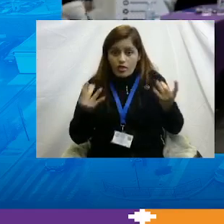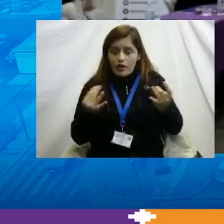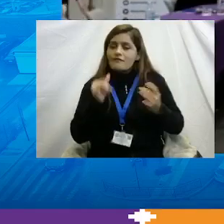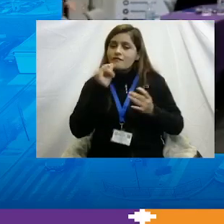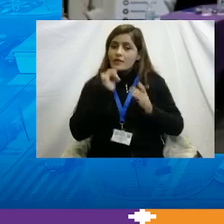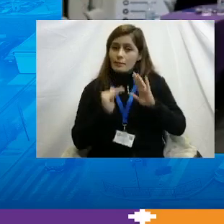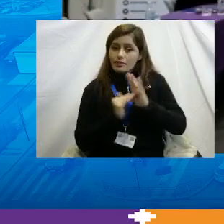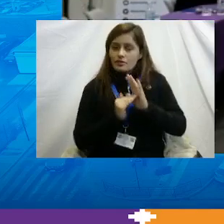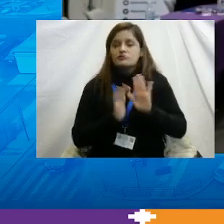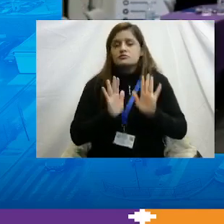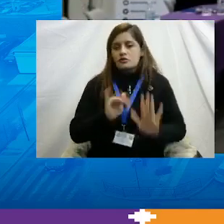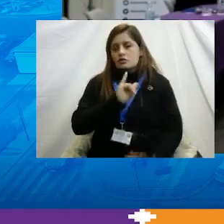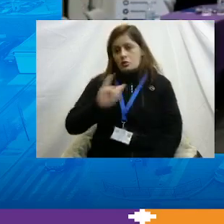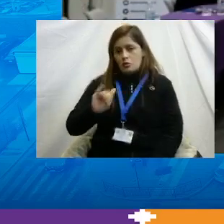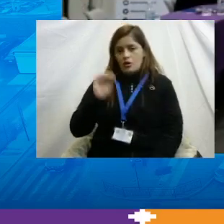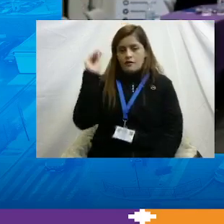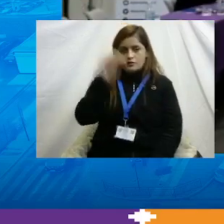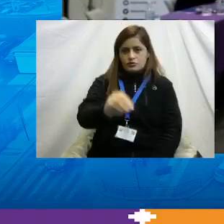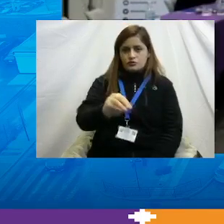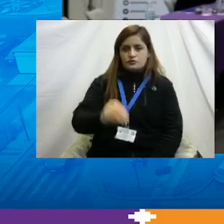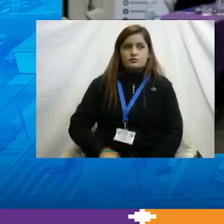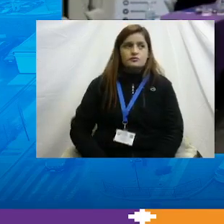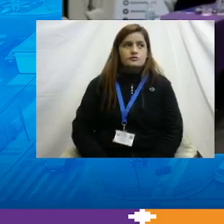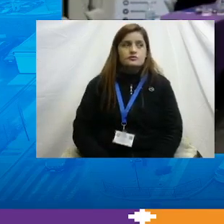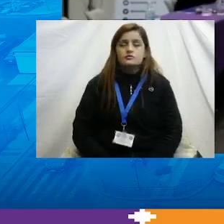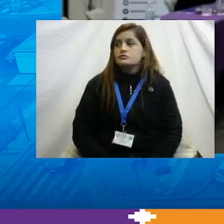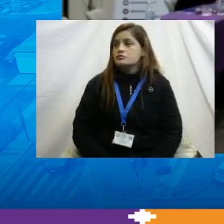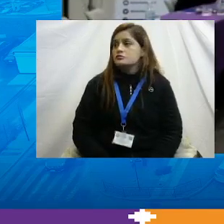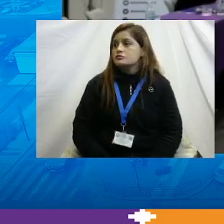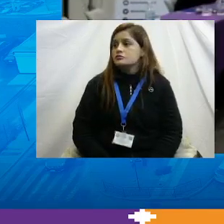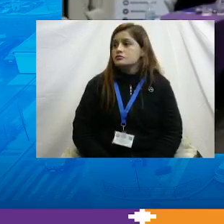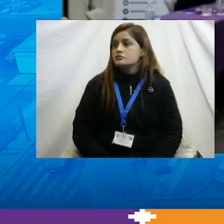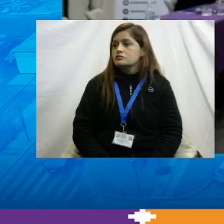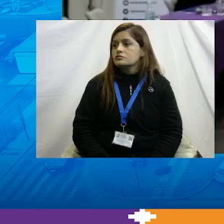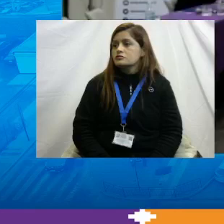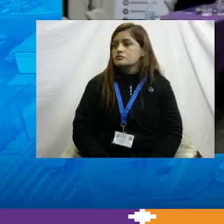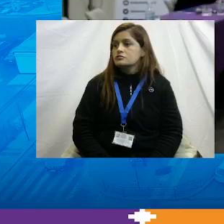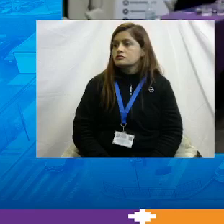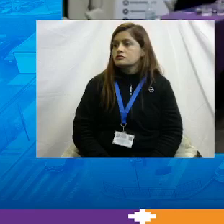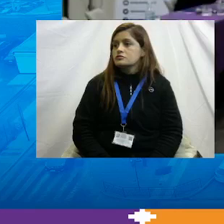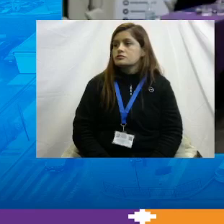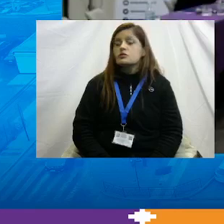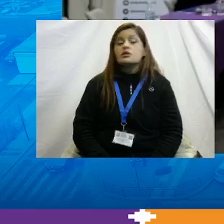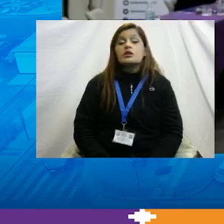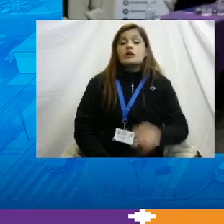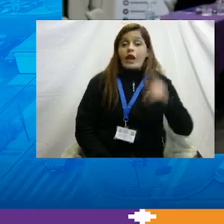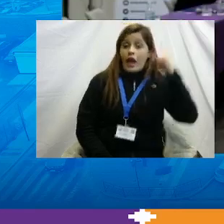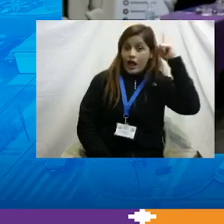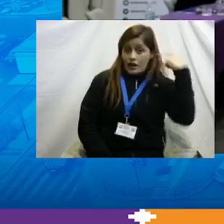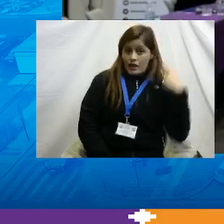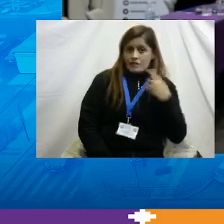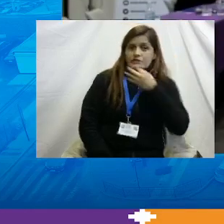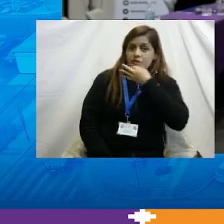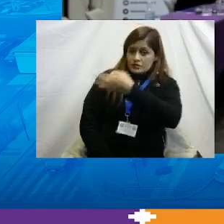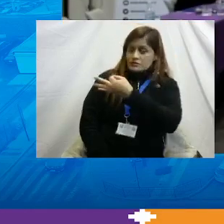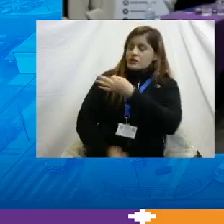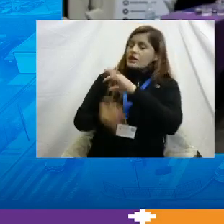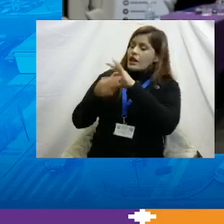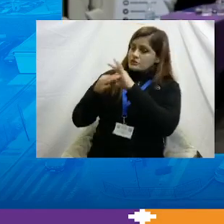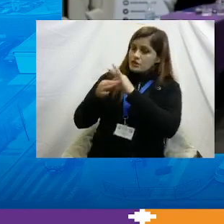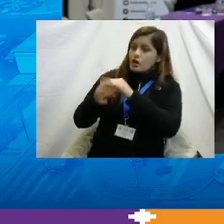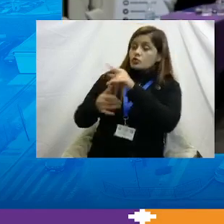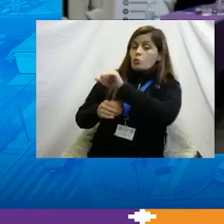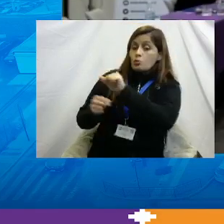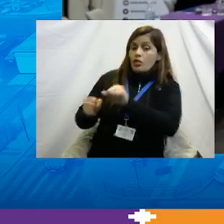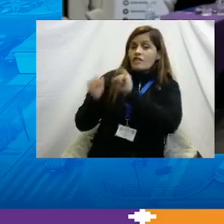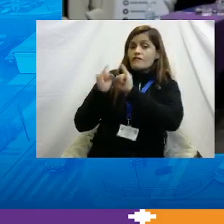por renovar. Gracias, directora. Si lo puede enviar también con copia al secretario municipal para que sea incorporado en la correspondencia